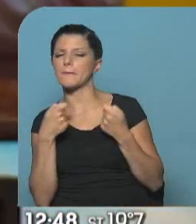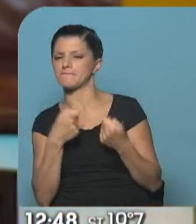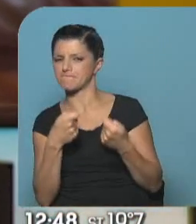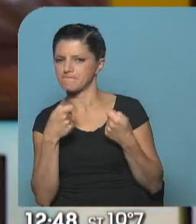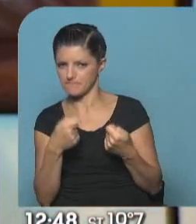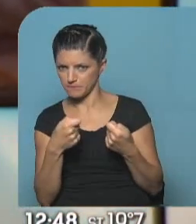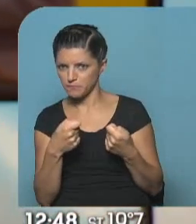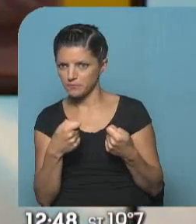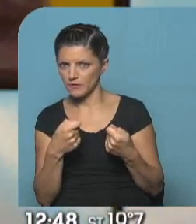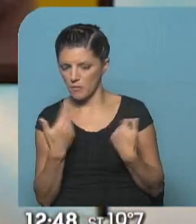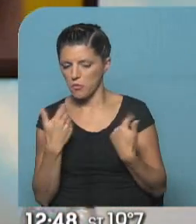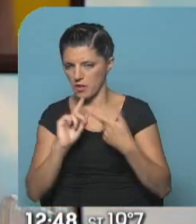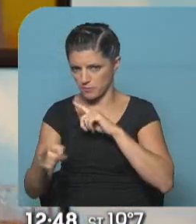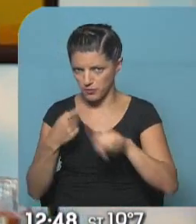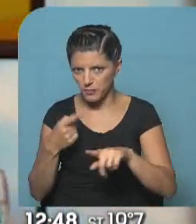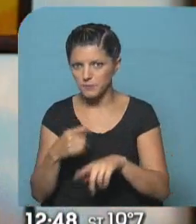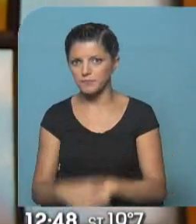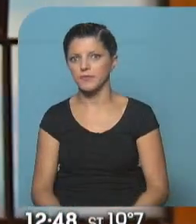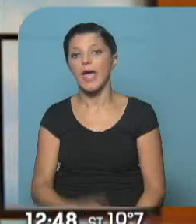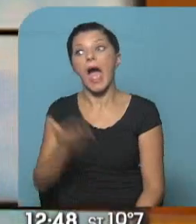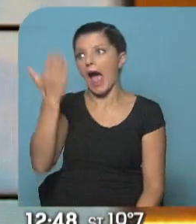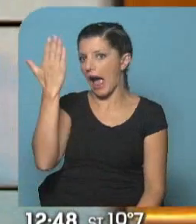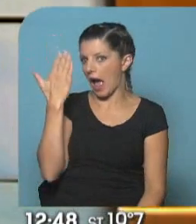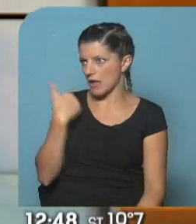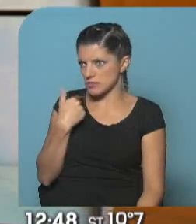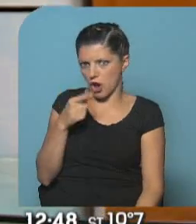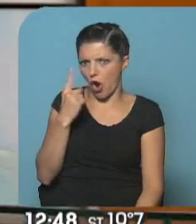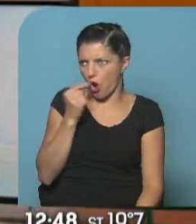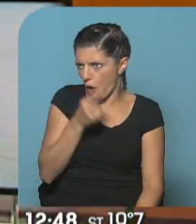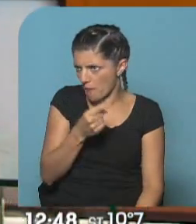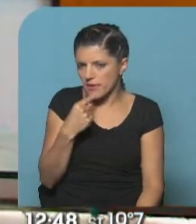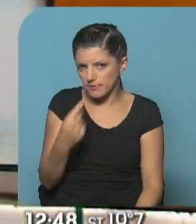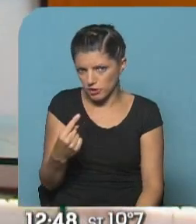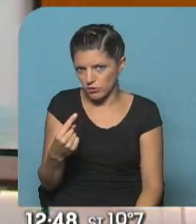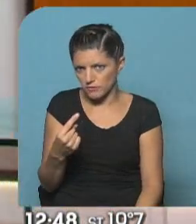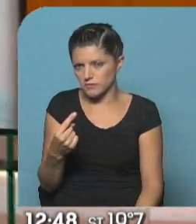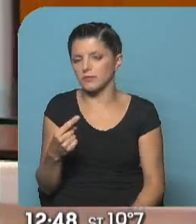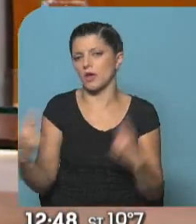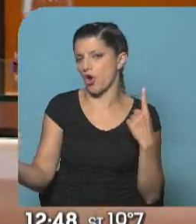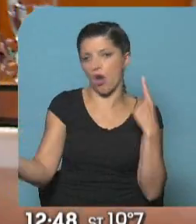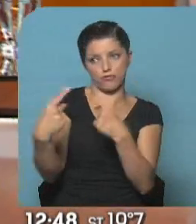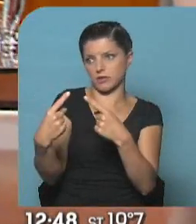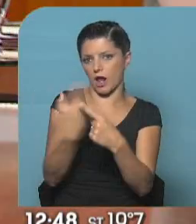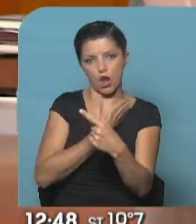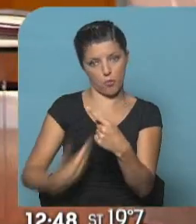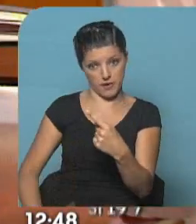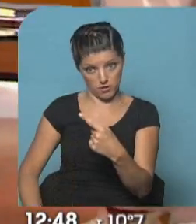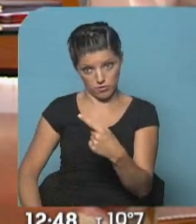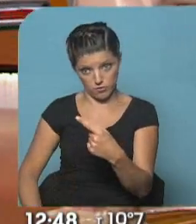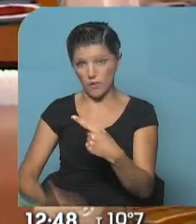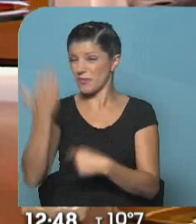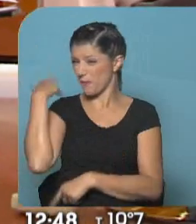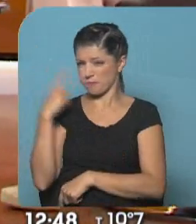dejar abierta esa puerta. Él había tenido una posición muy clara de el SPD pasa a la oposición, ¿no? Luego de conocerse los resultados de